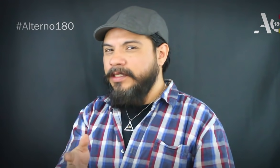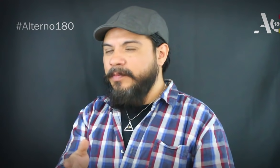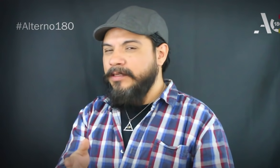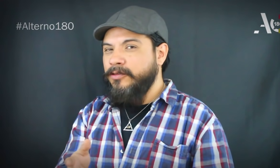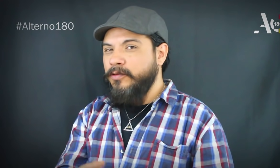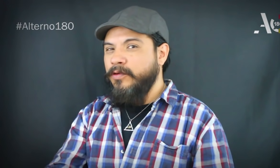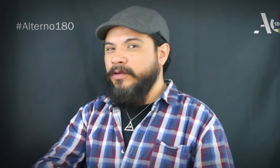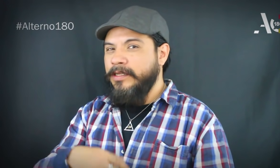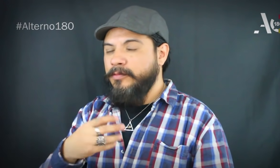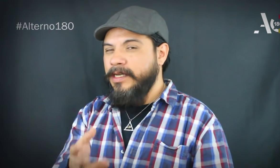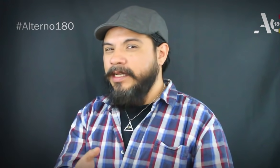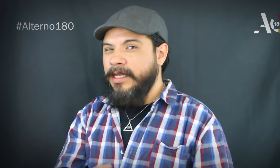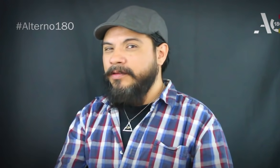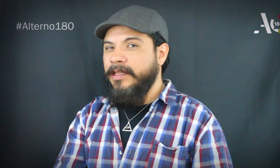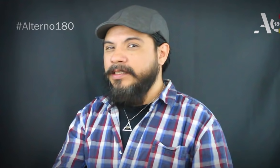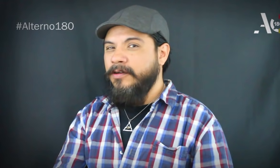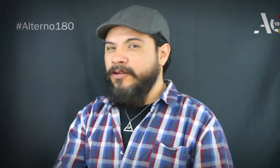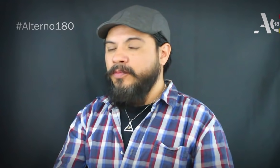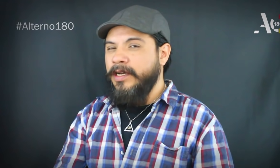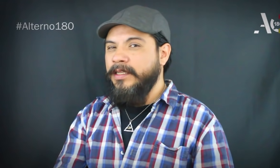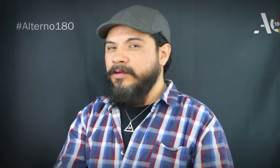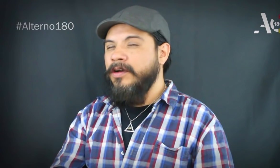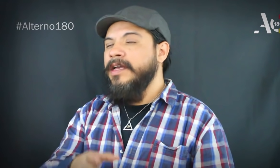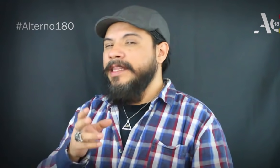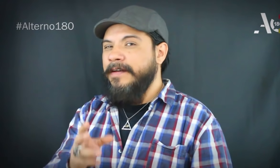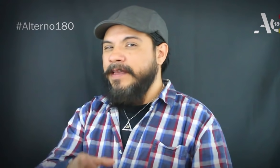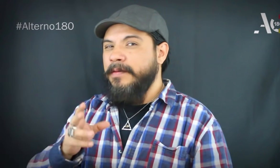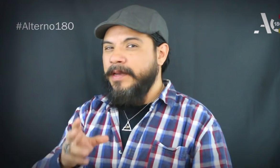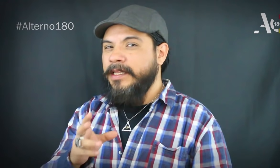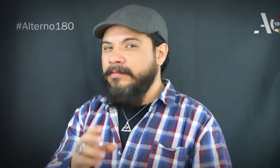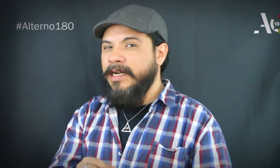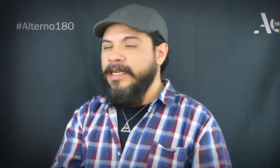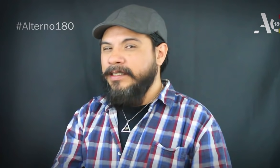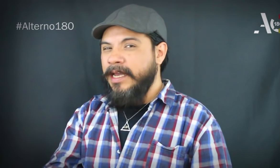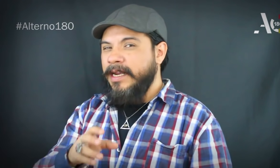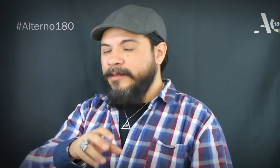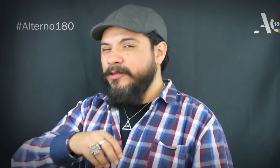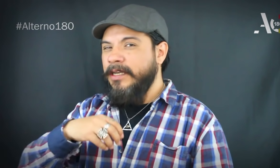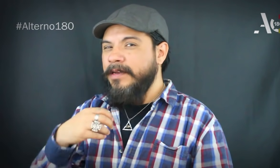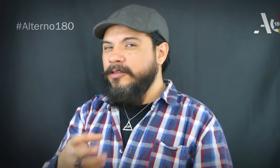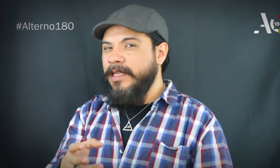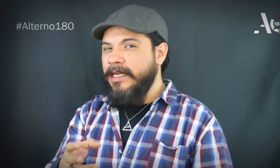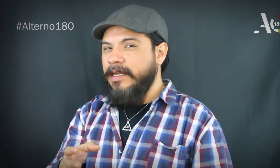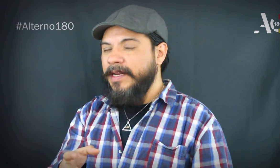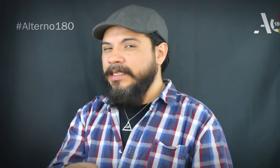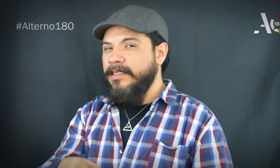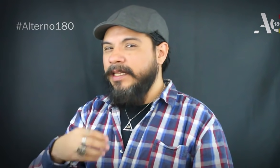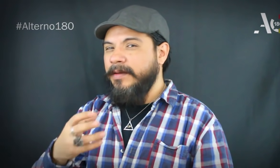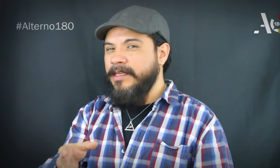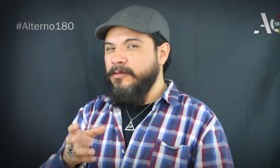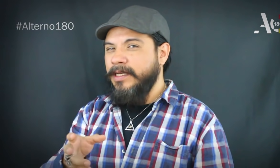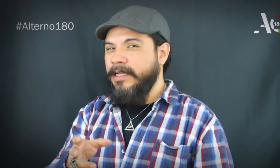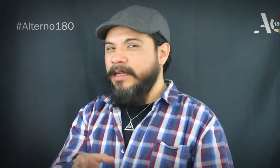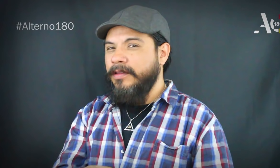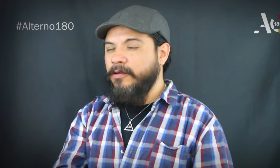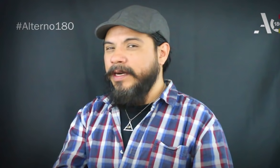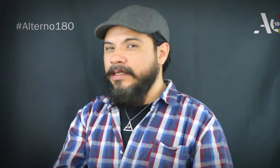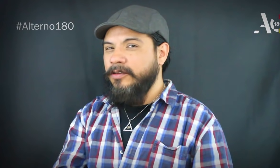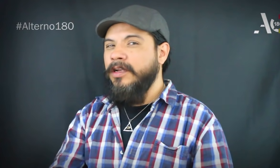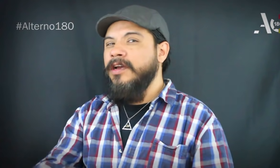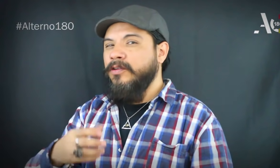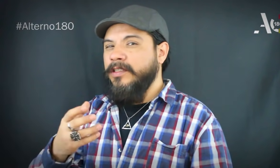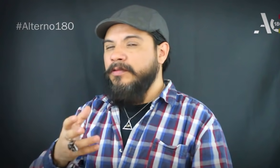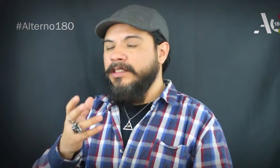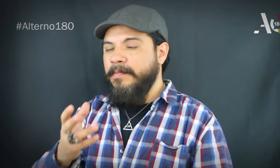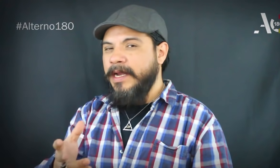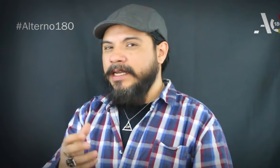presidente municipal sostuvo con el subsecretario de Desarrollo Político, David Méndez Márquez, responsabilizó de las amenazas al también subsecretario de